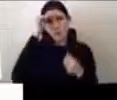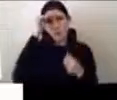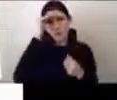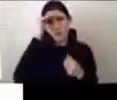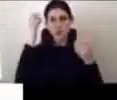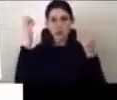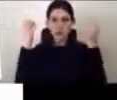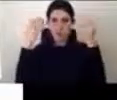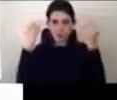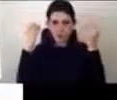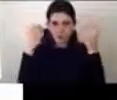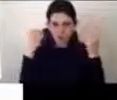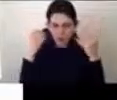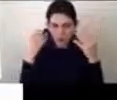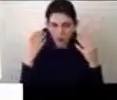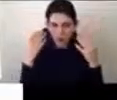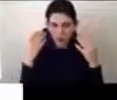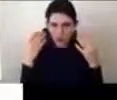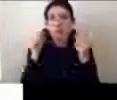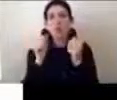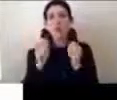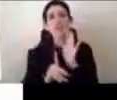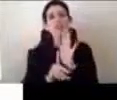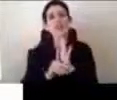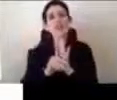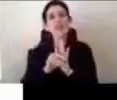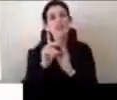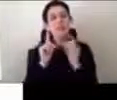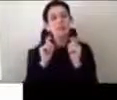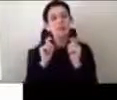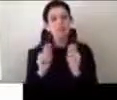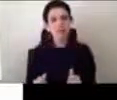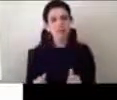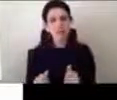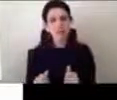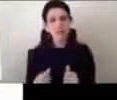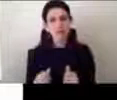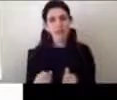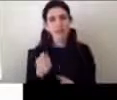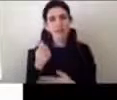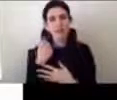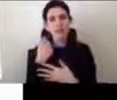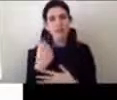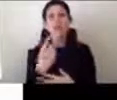puede desarrollar competencias que van a ser útiles en su vida profesional.